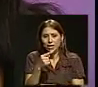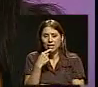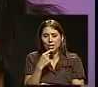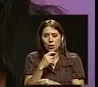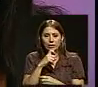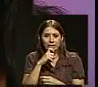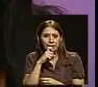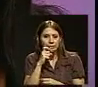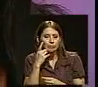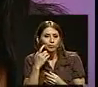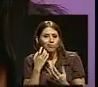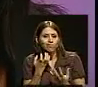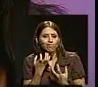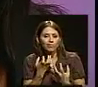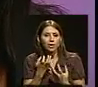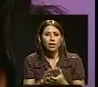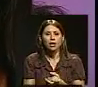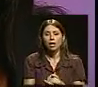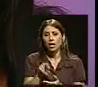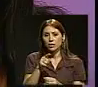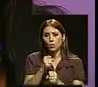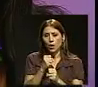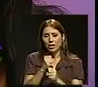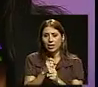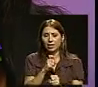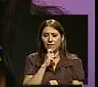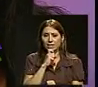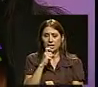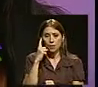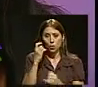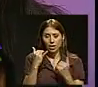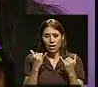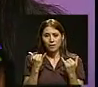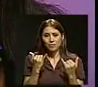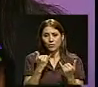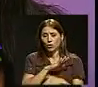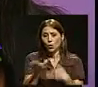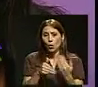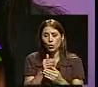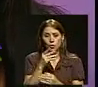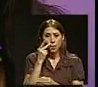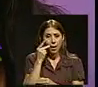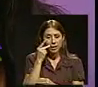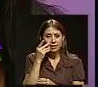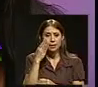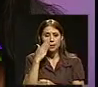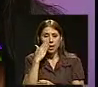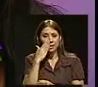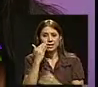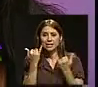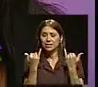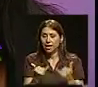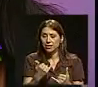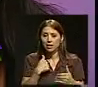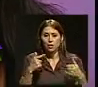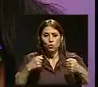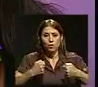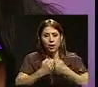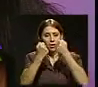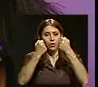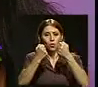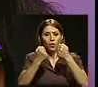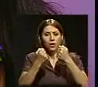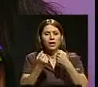Es una tarea difícil porque en este caso todos los padres y madres ya tienen el reto de por sí de